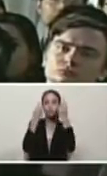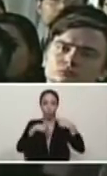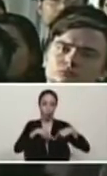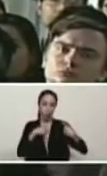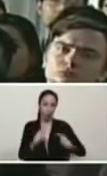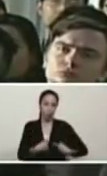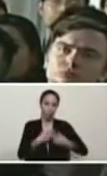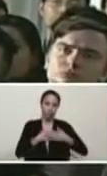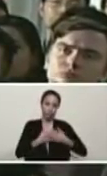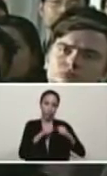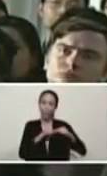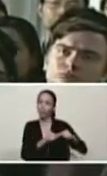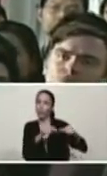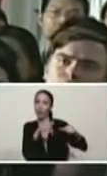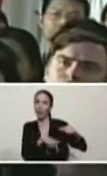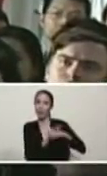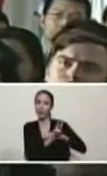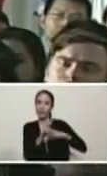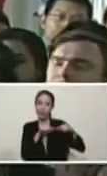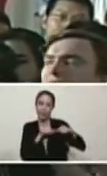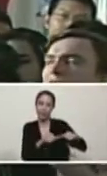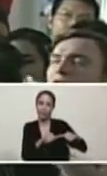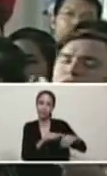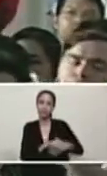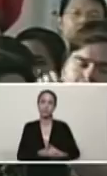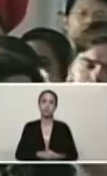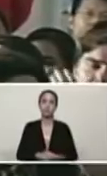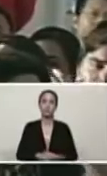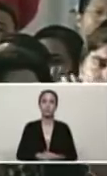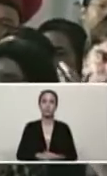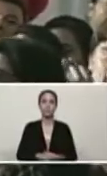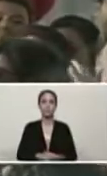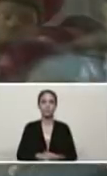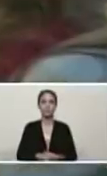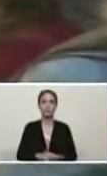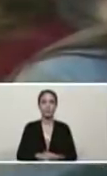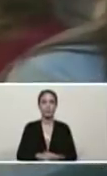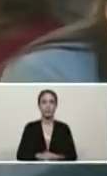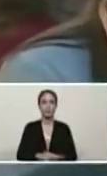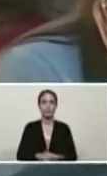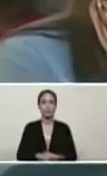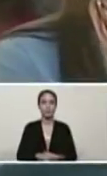corazones se mantendrán aquí con ustedes. And